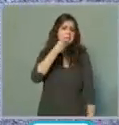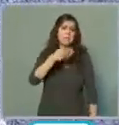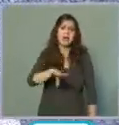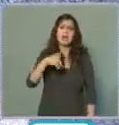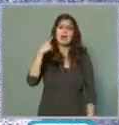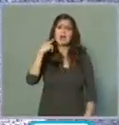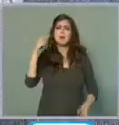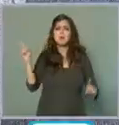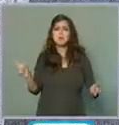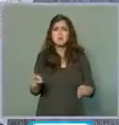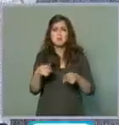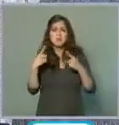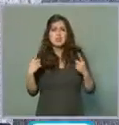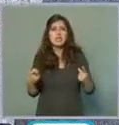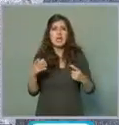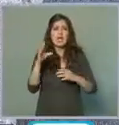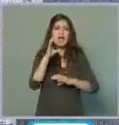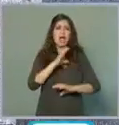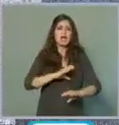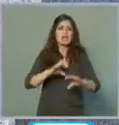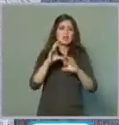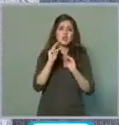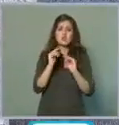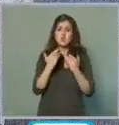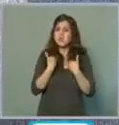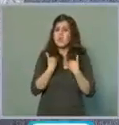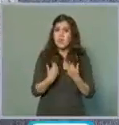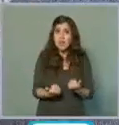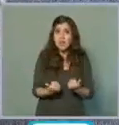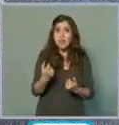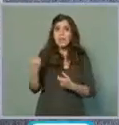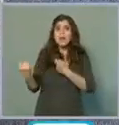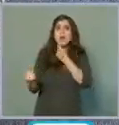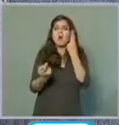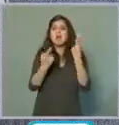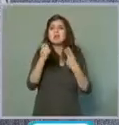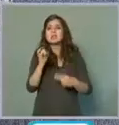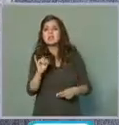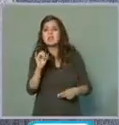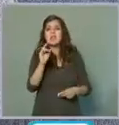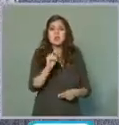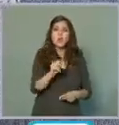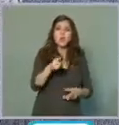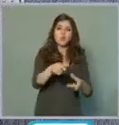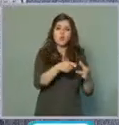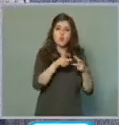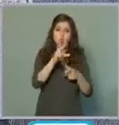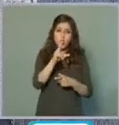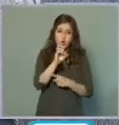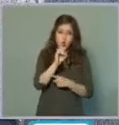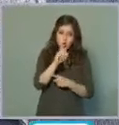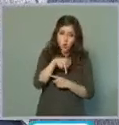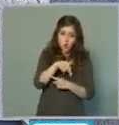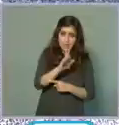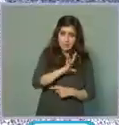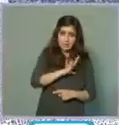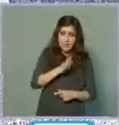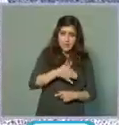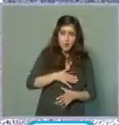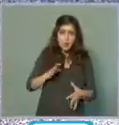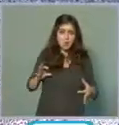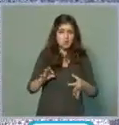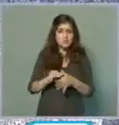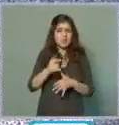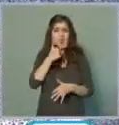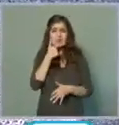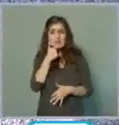pero no entendía yo las letras. Aquí no me pasaba tanto, pero aún así me decían, oye, es rock en español, pero hay rolas en inglés. Entonces dije, bueno,